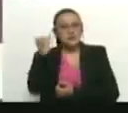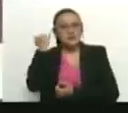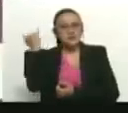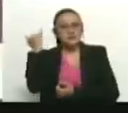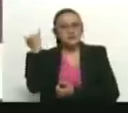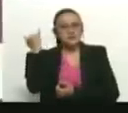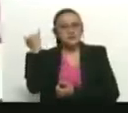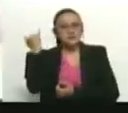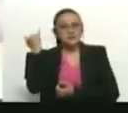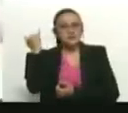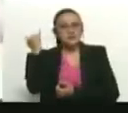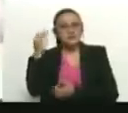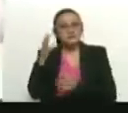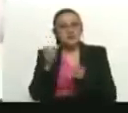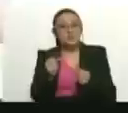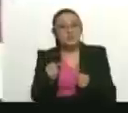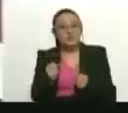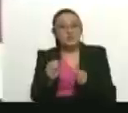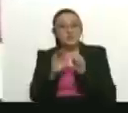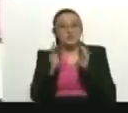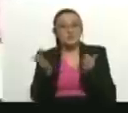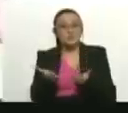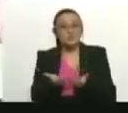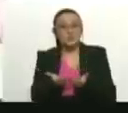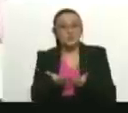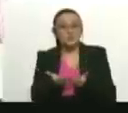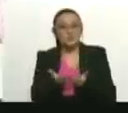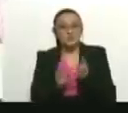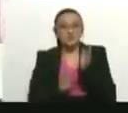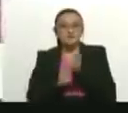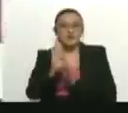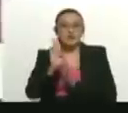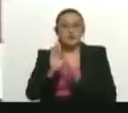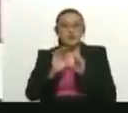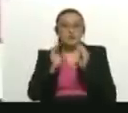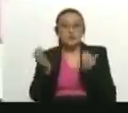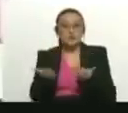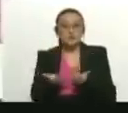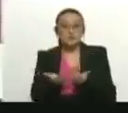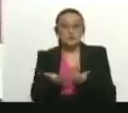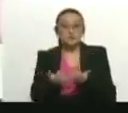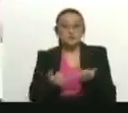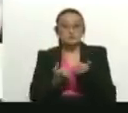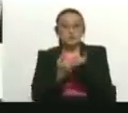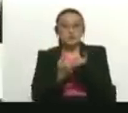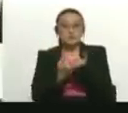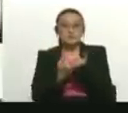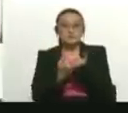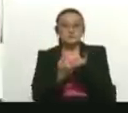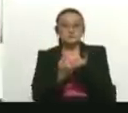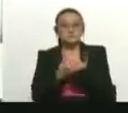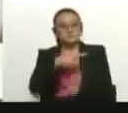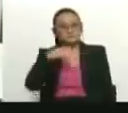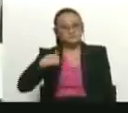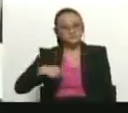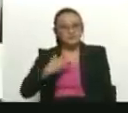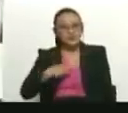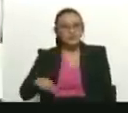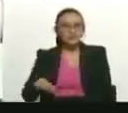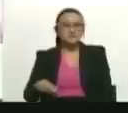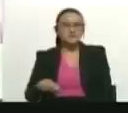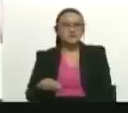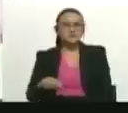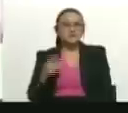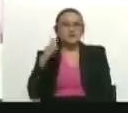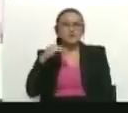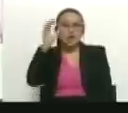de seguridad global, de desarrollo global propuesta por el presidente Xi Jinping. ¿Y qué